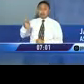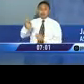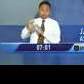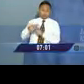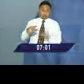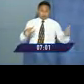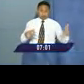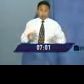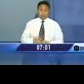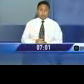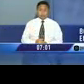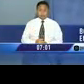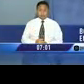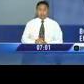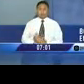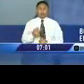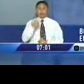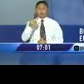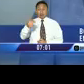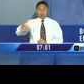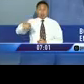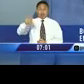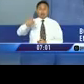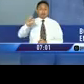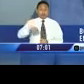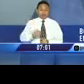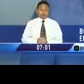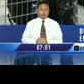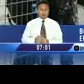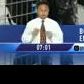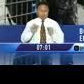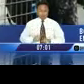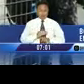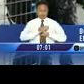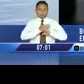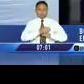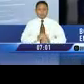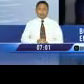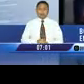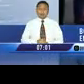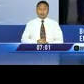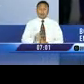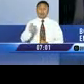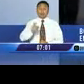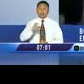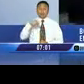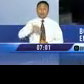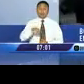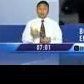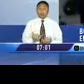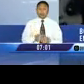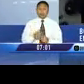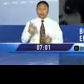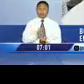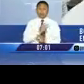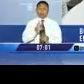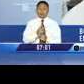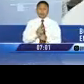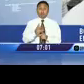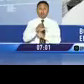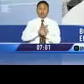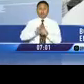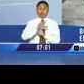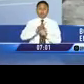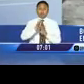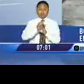salía huyendo en el vehículo. De alguna manera ellos también tienen que tener esta potestad. Aseguran que es necesario frenar la delincuencia y los abusos contra